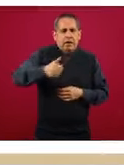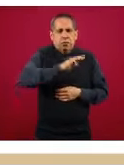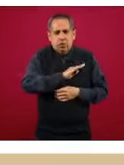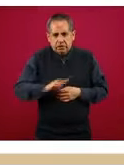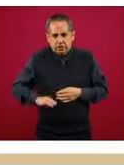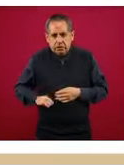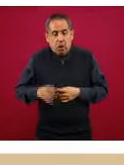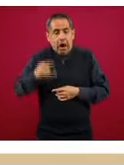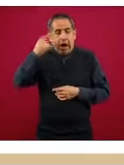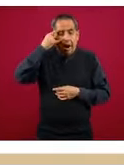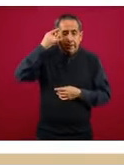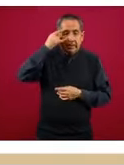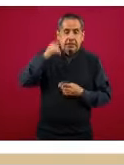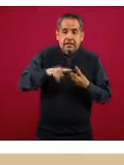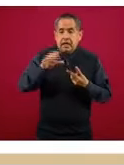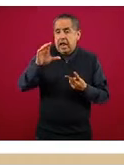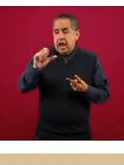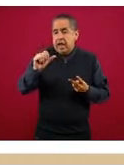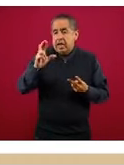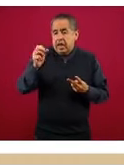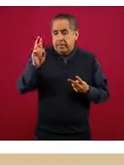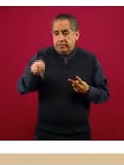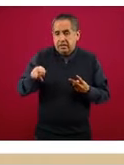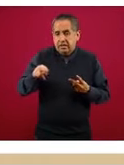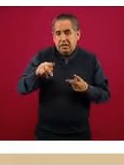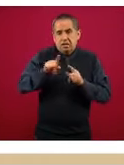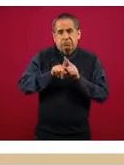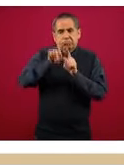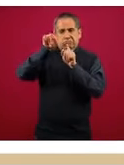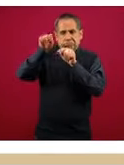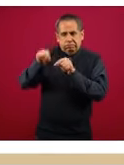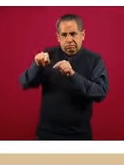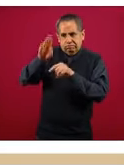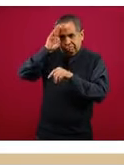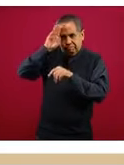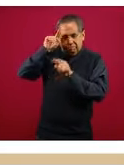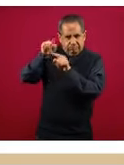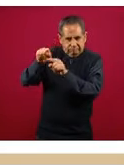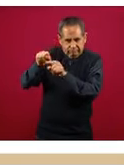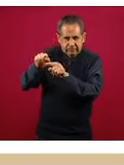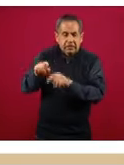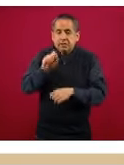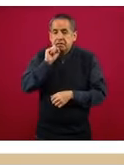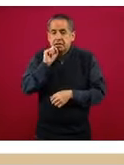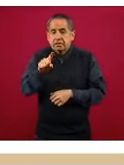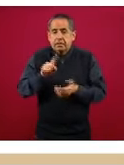municipio, Campeche y Carmen en ese orden, con esas tendencias. Vemos